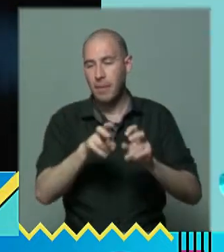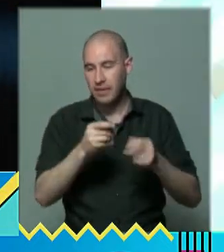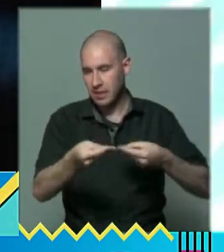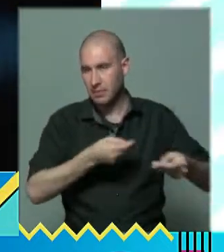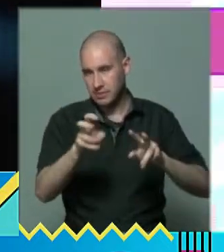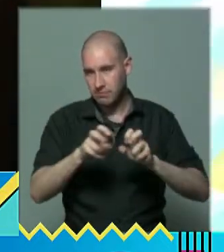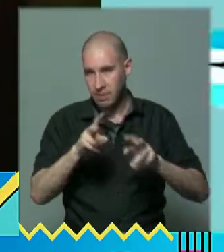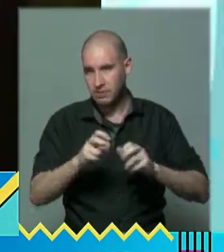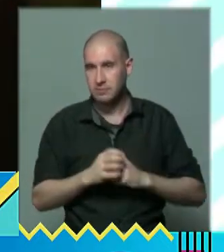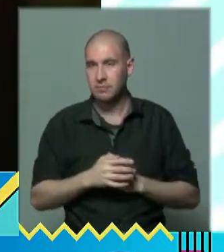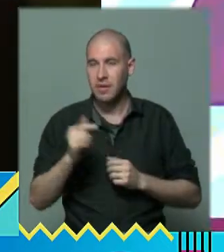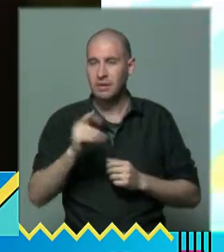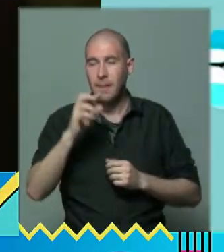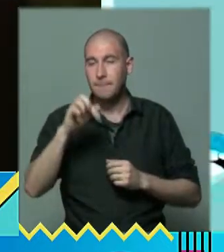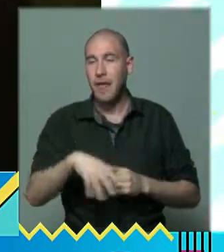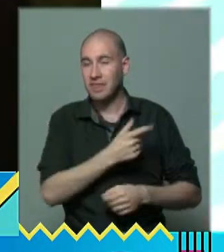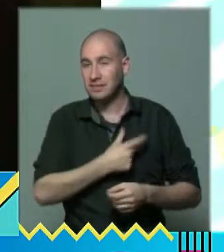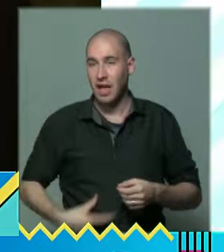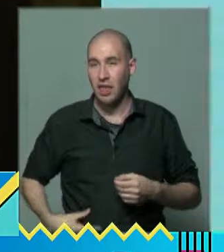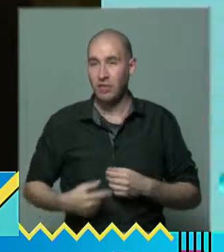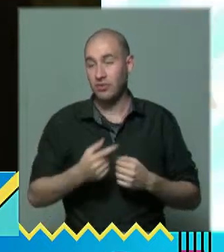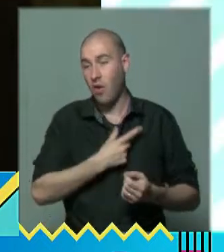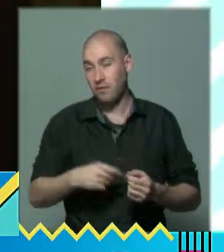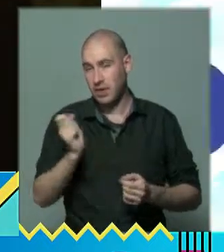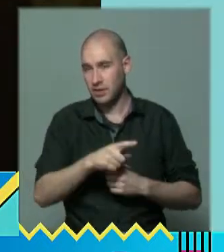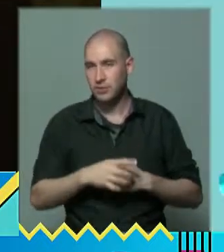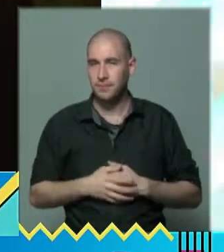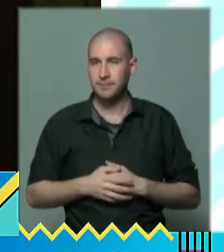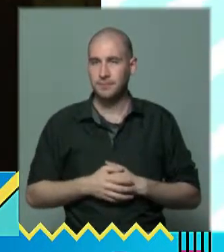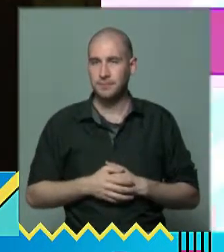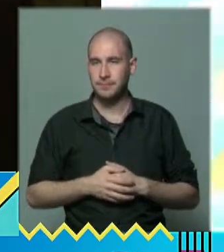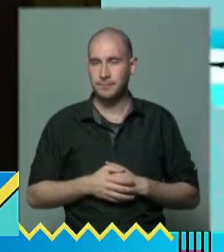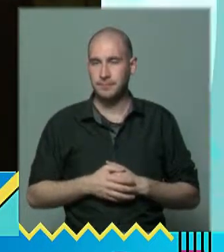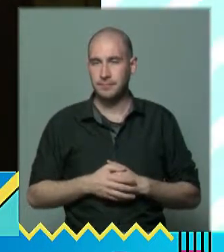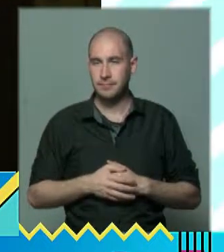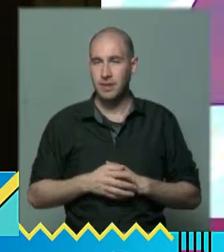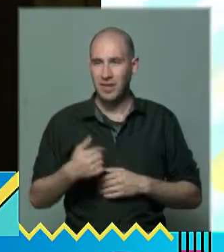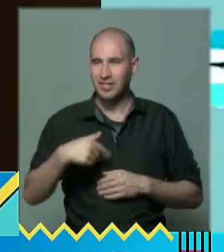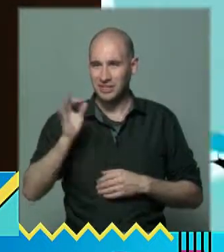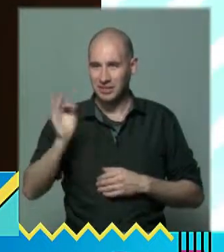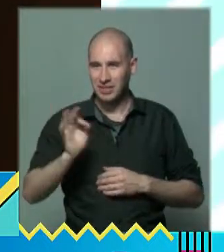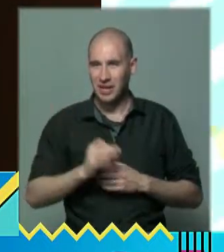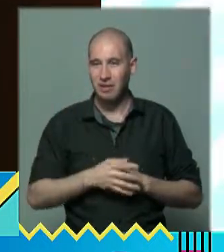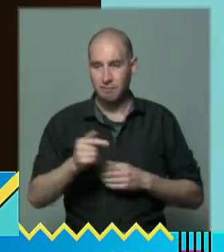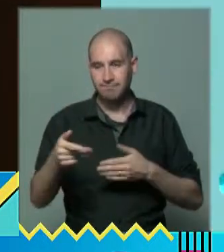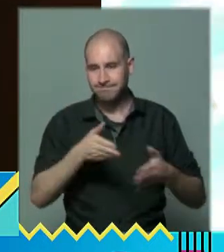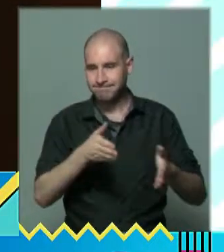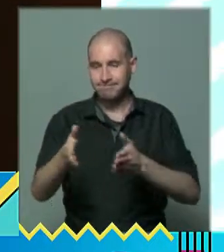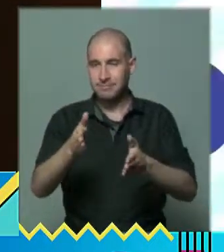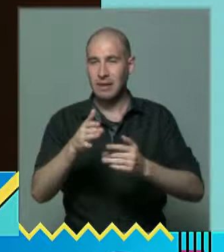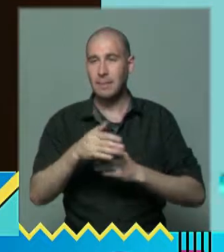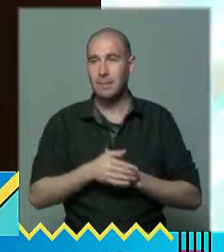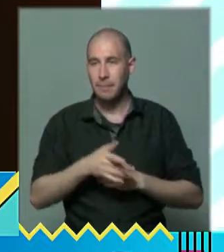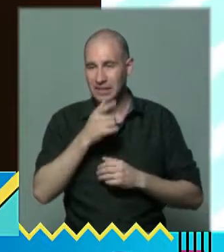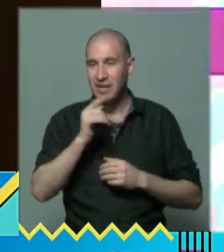las empresas. Esa es una política de Estado, de gobierno. Yo entiendo que así como vamos, si vemos